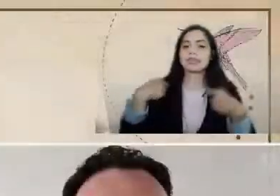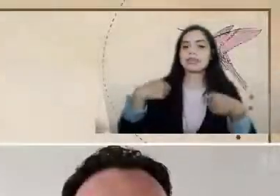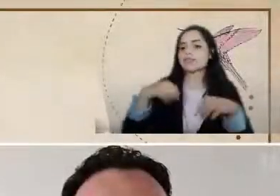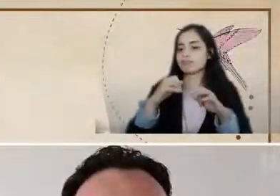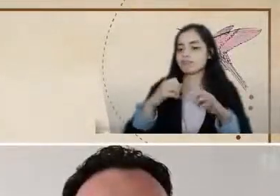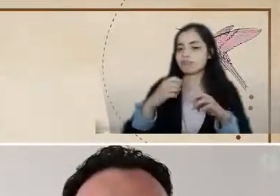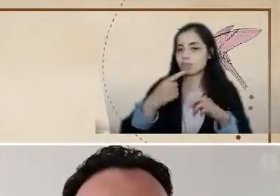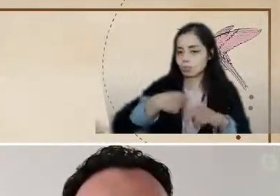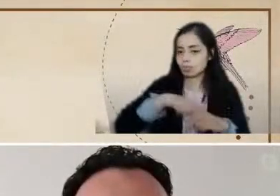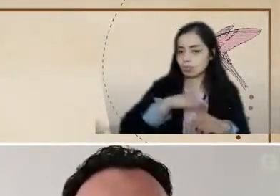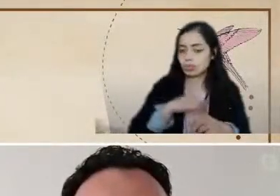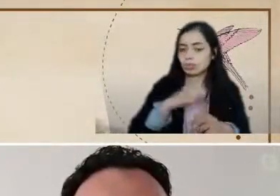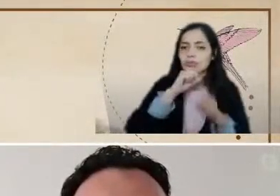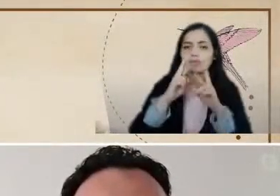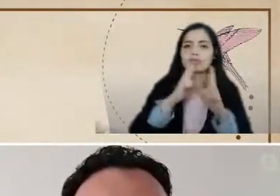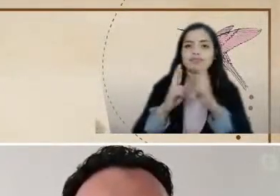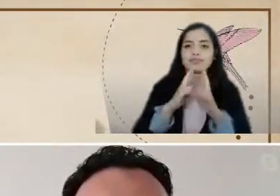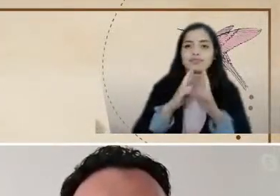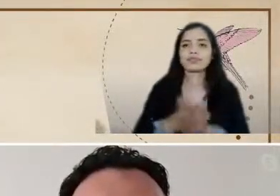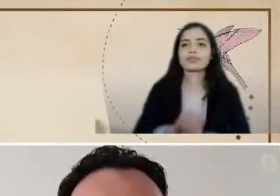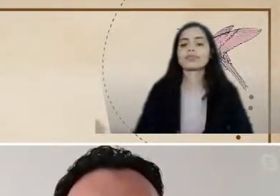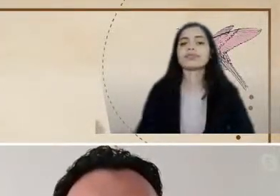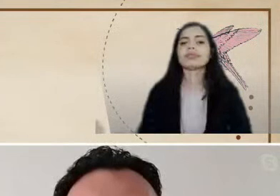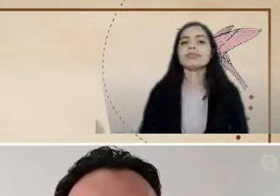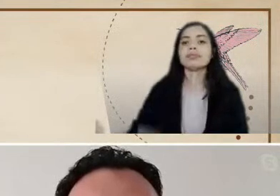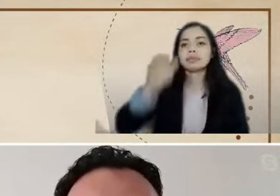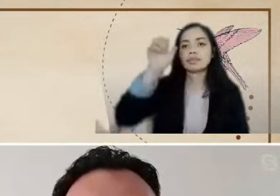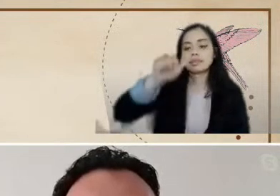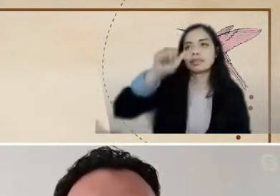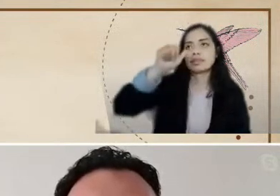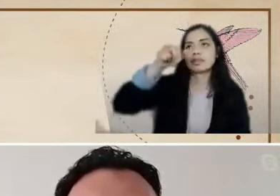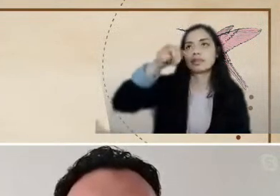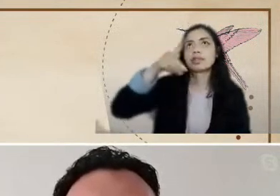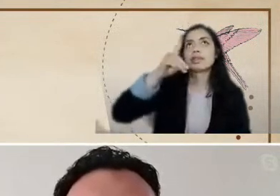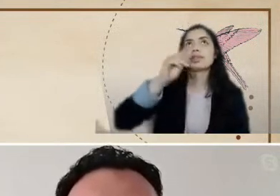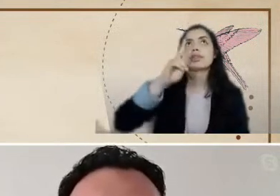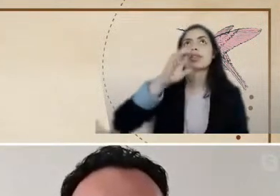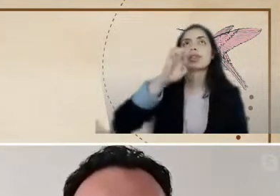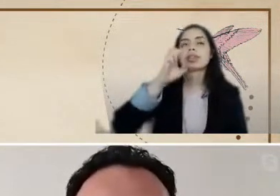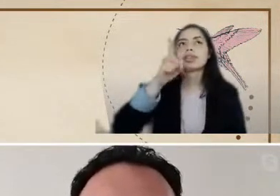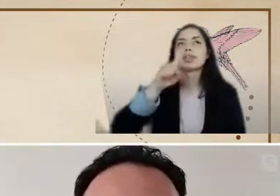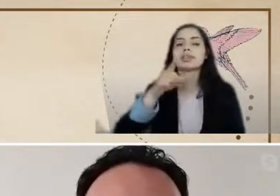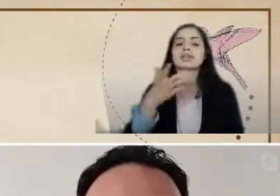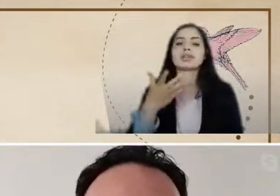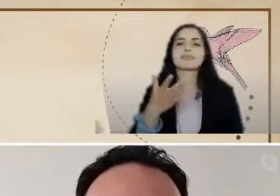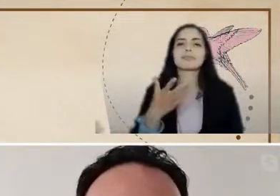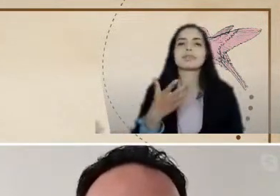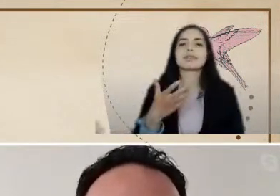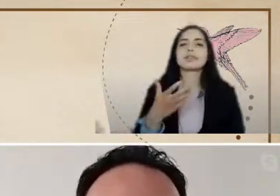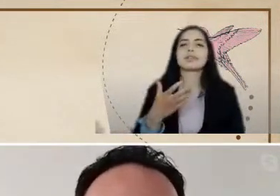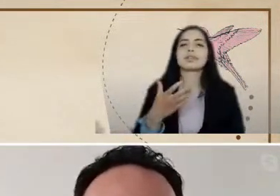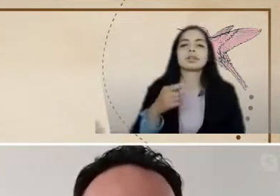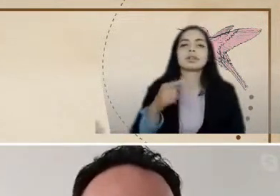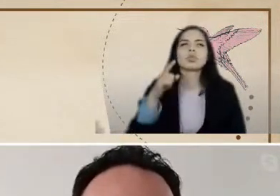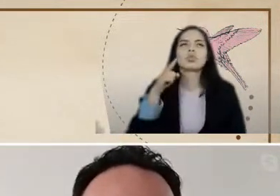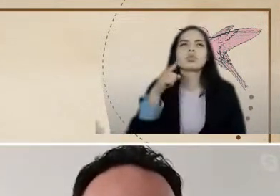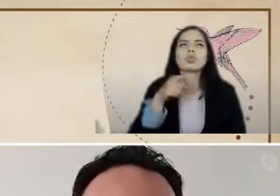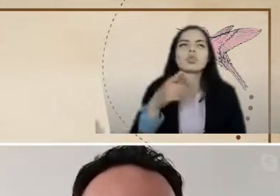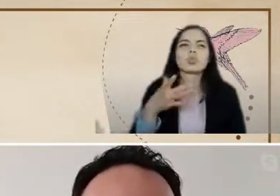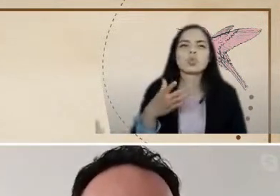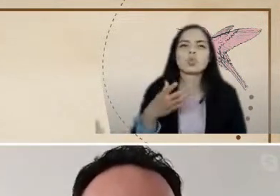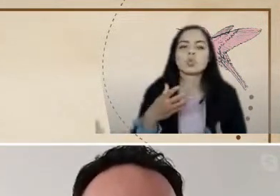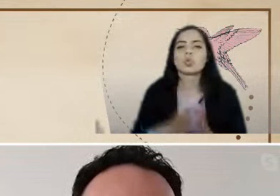también describiendo un poco el involucramiento que han tenido las comunidades, Andrés, siendo miembro de una comunidad